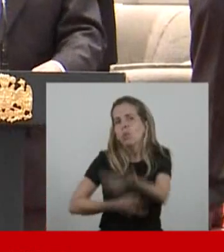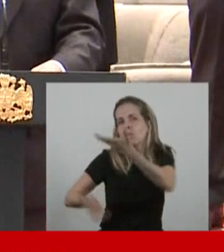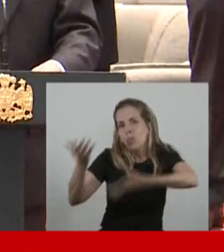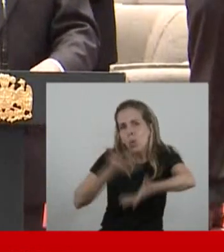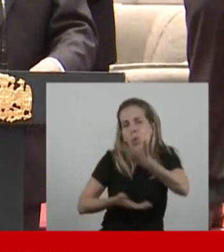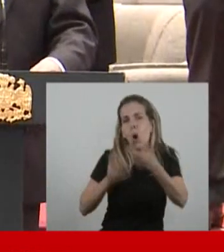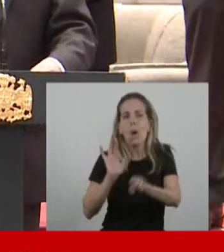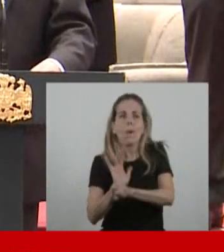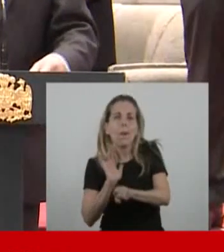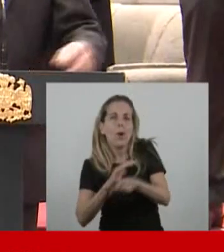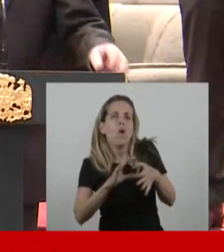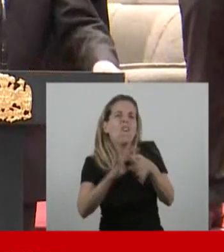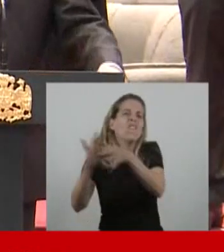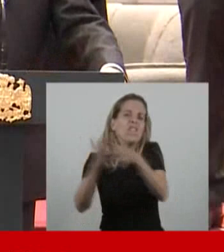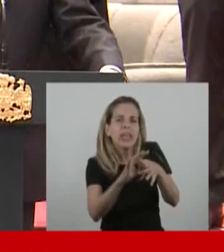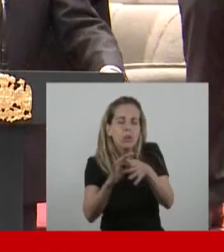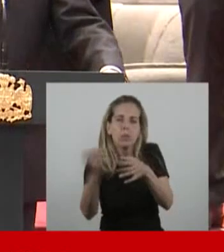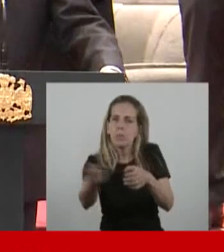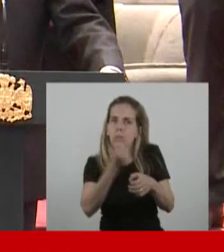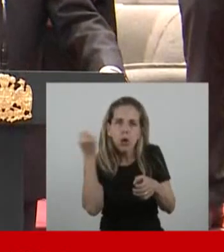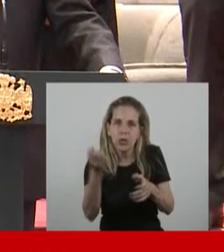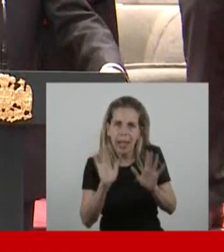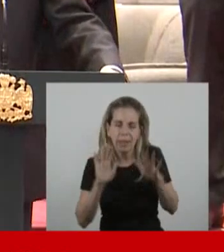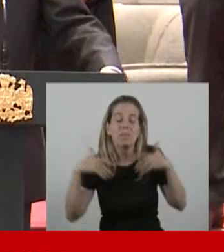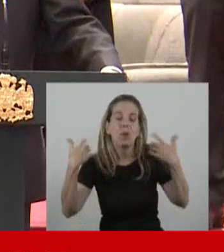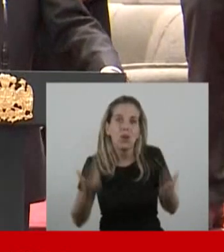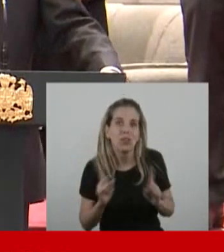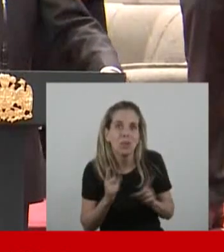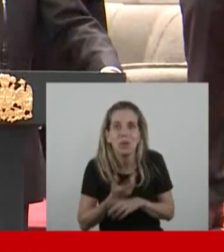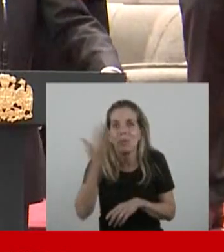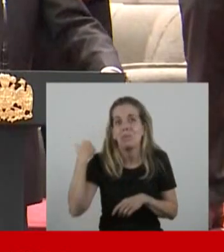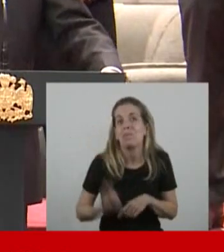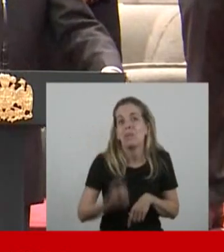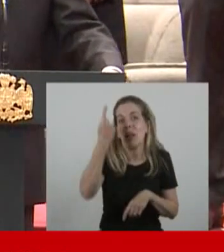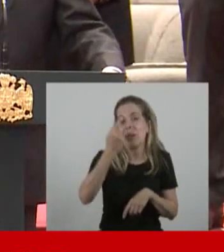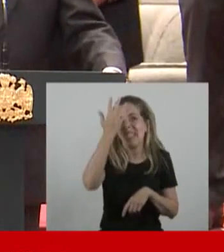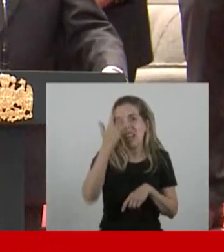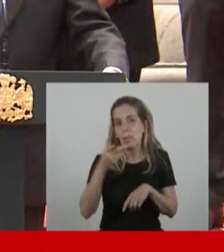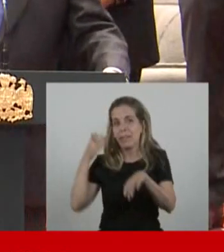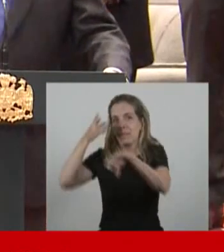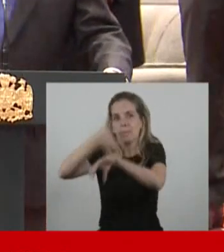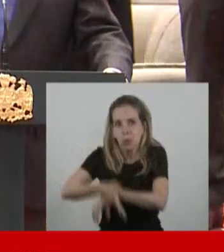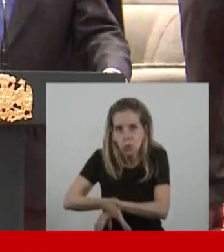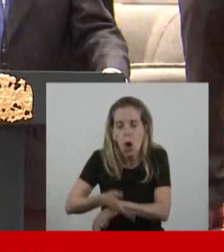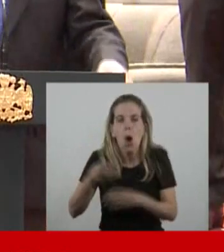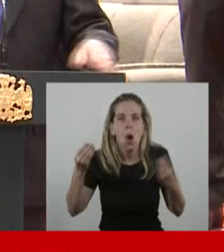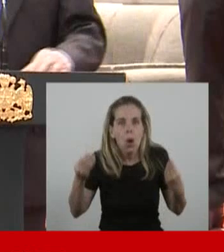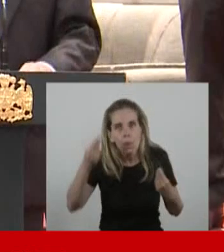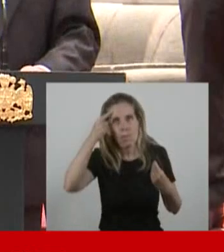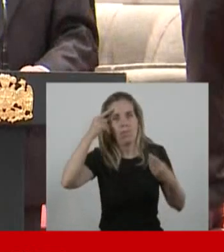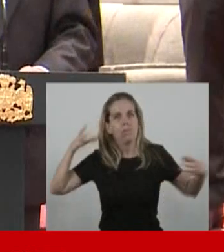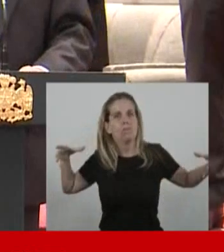y de encuentros. Por eso, desde que el general San Martín cruzó la frontera con la escuadra o con la